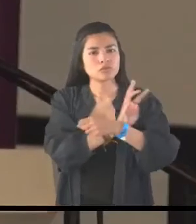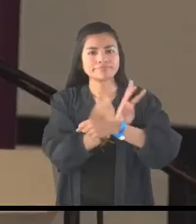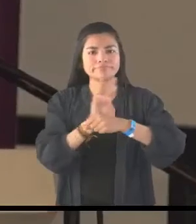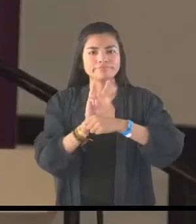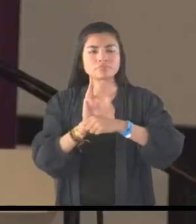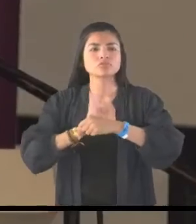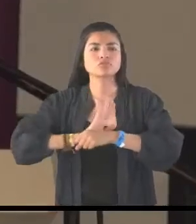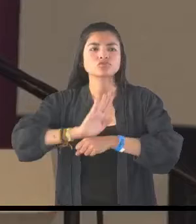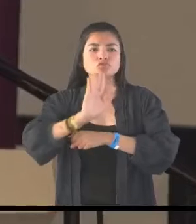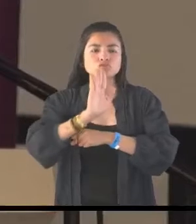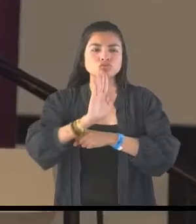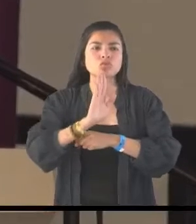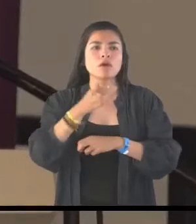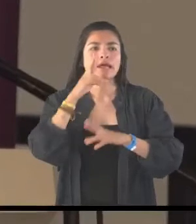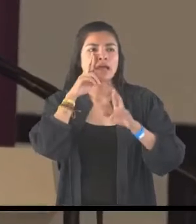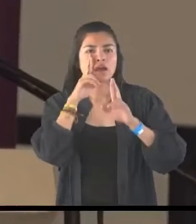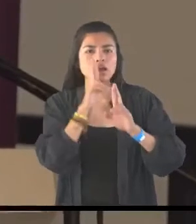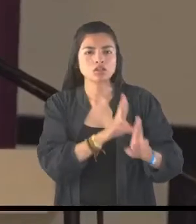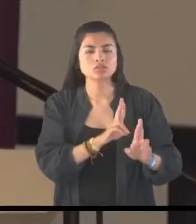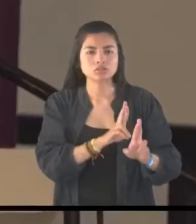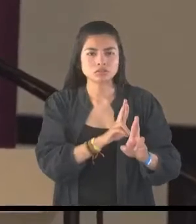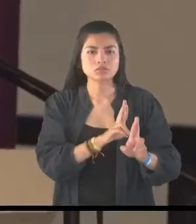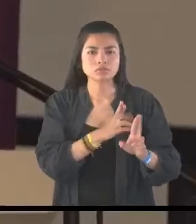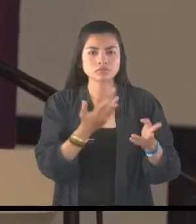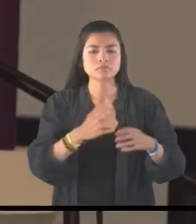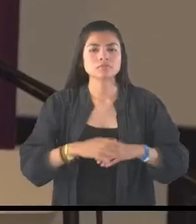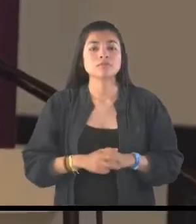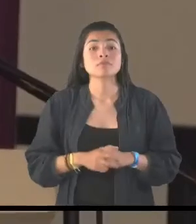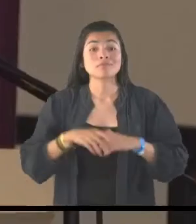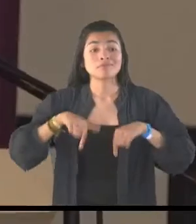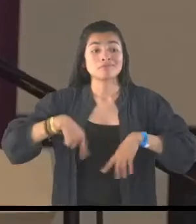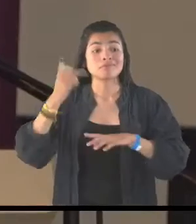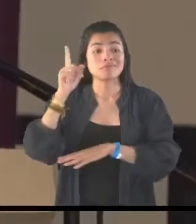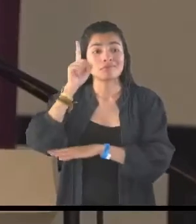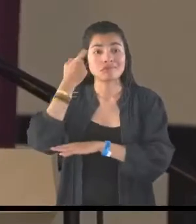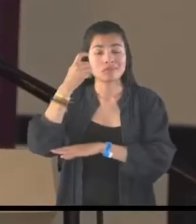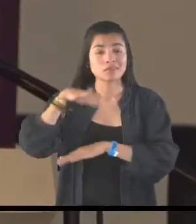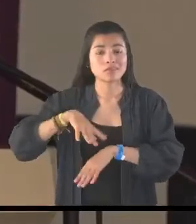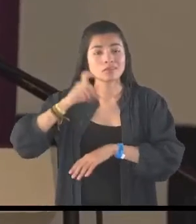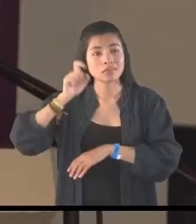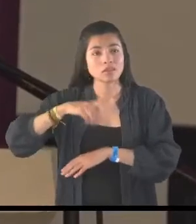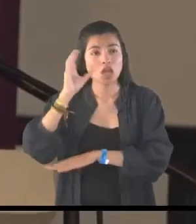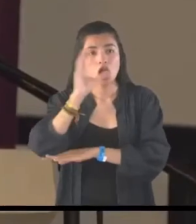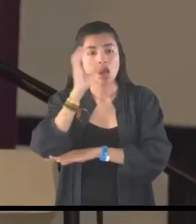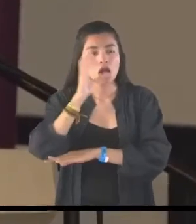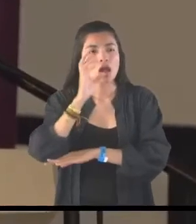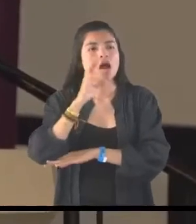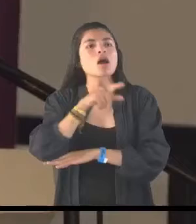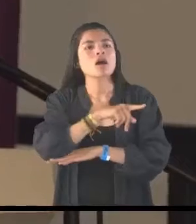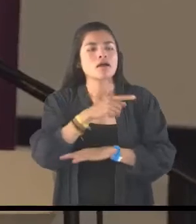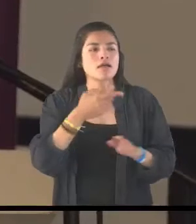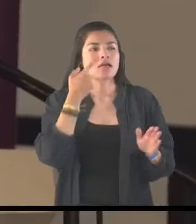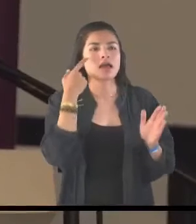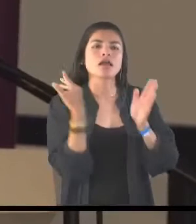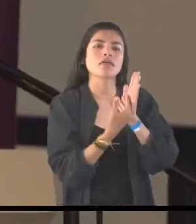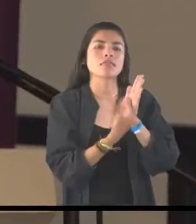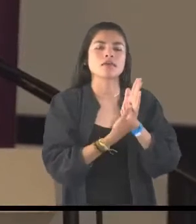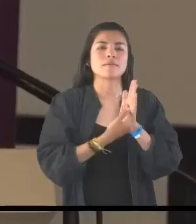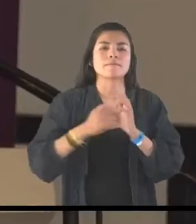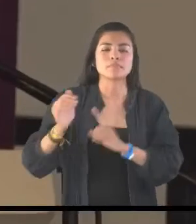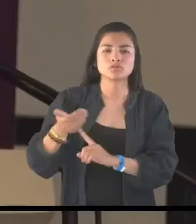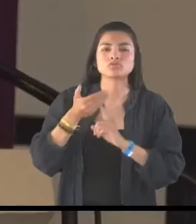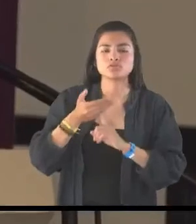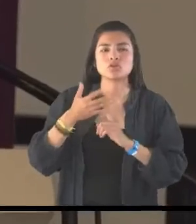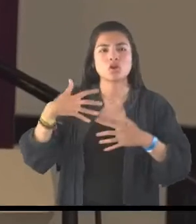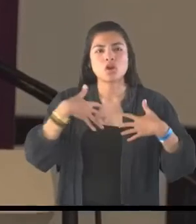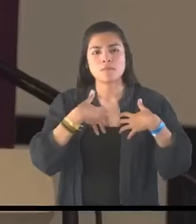y Reconocimiento, en donde el Estado colombiano, como garante de la protección de las y los colombianos, reconoce